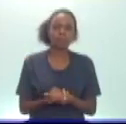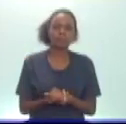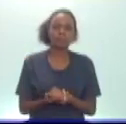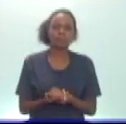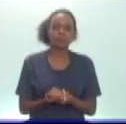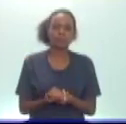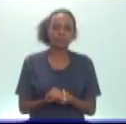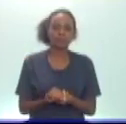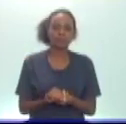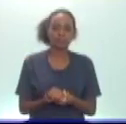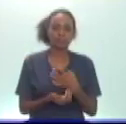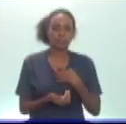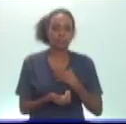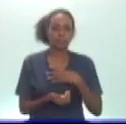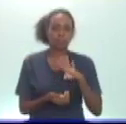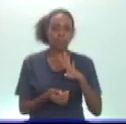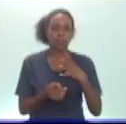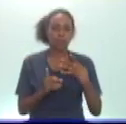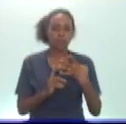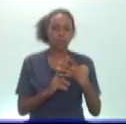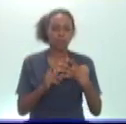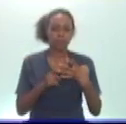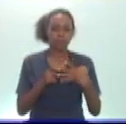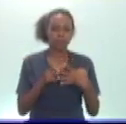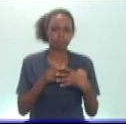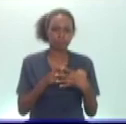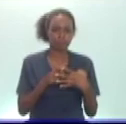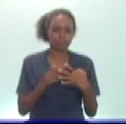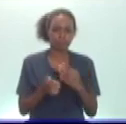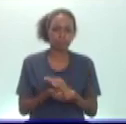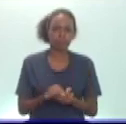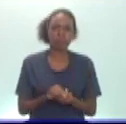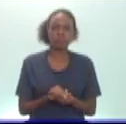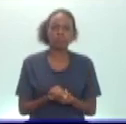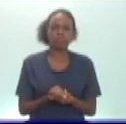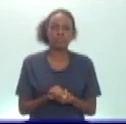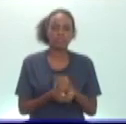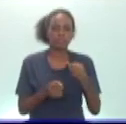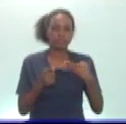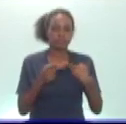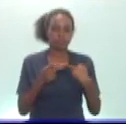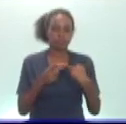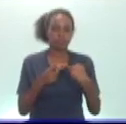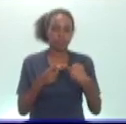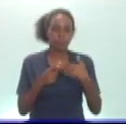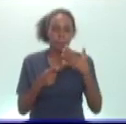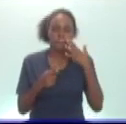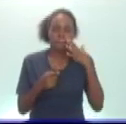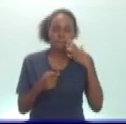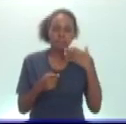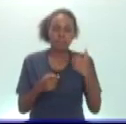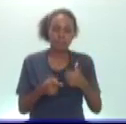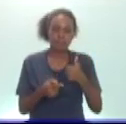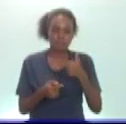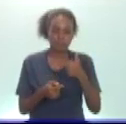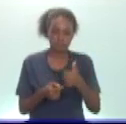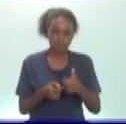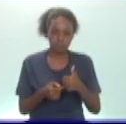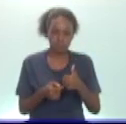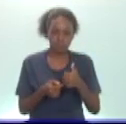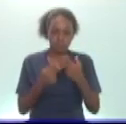proposiciones. En el primer caso, fíjense acá, quiero que atiendan este